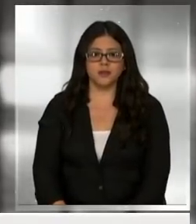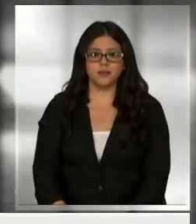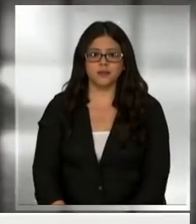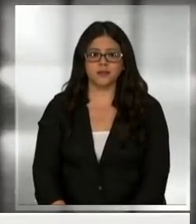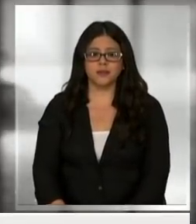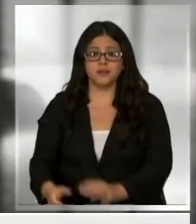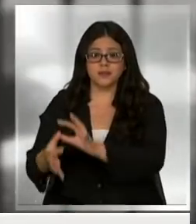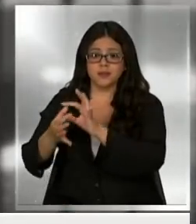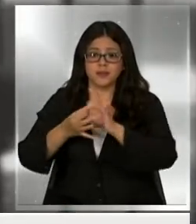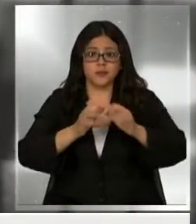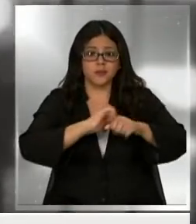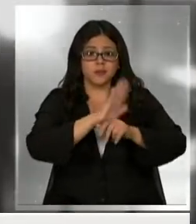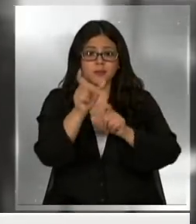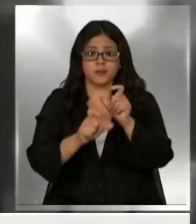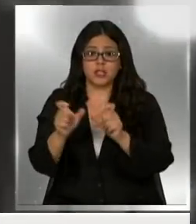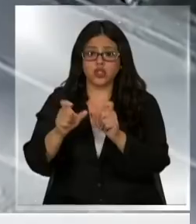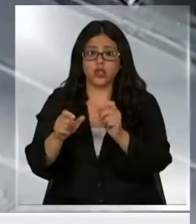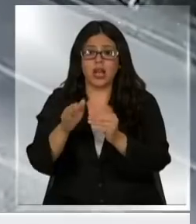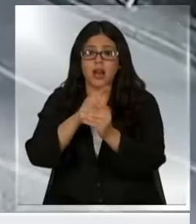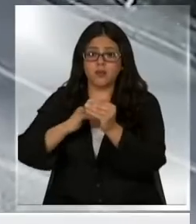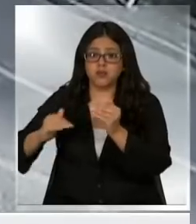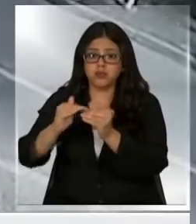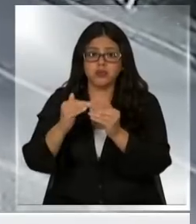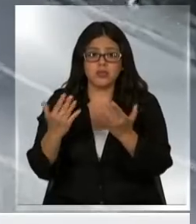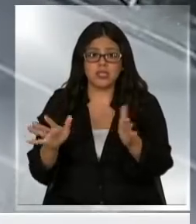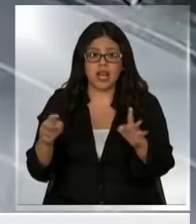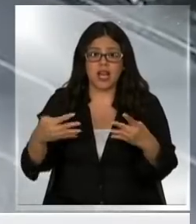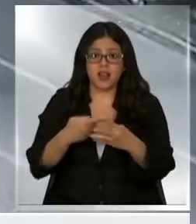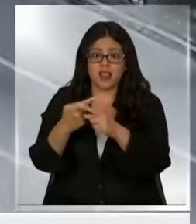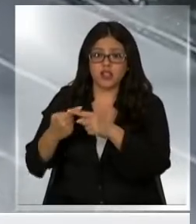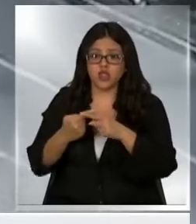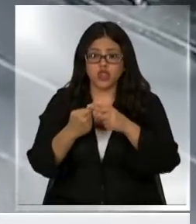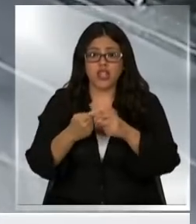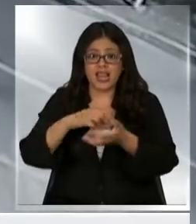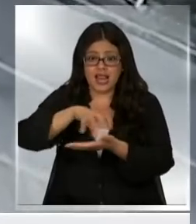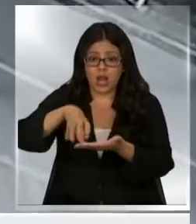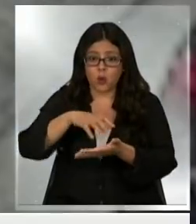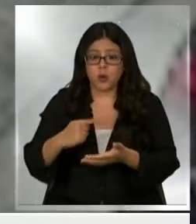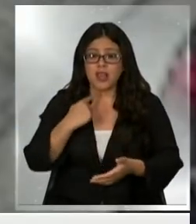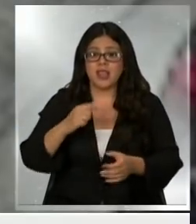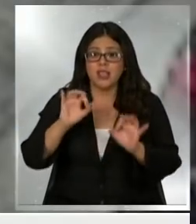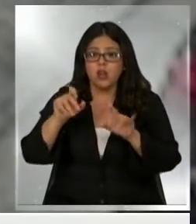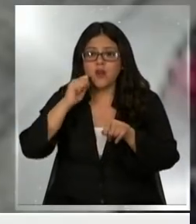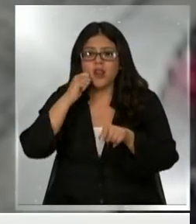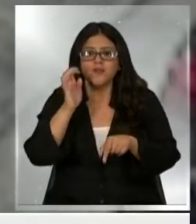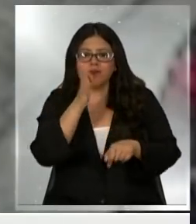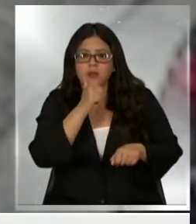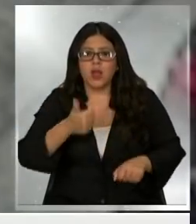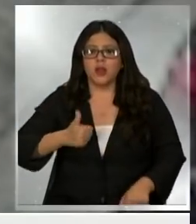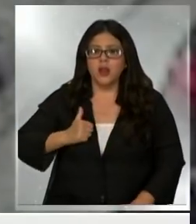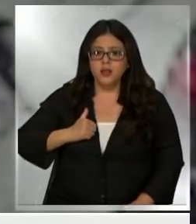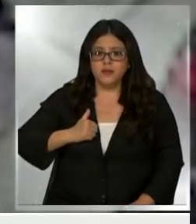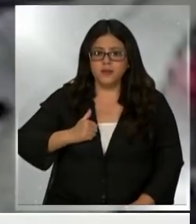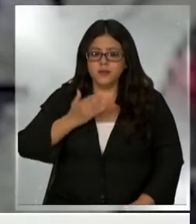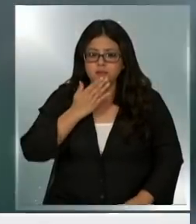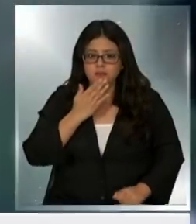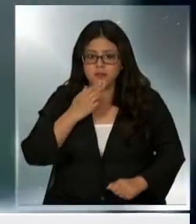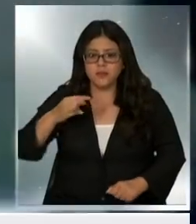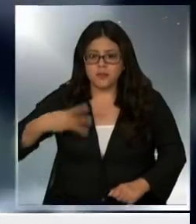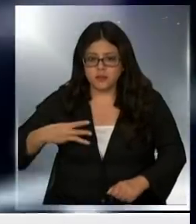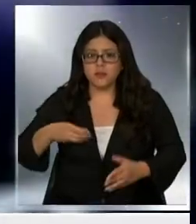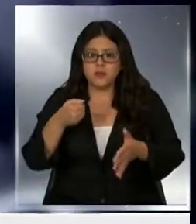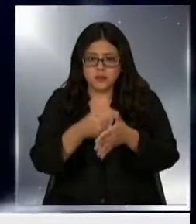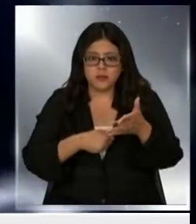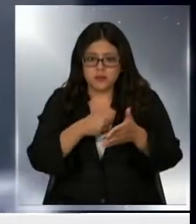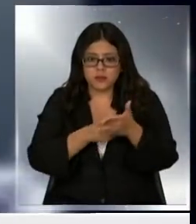Durante la pandemia, vecinos organizados en redes sociales de Quinta Normal denuncian la falta de recursos policiales y municipales para